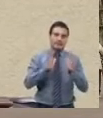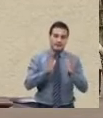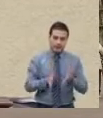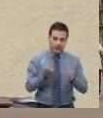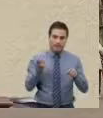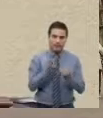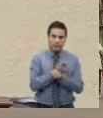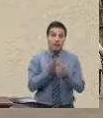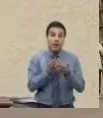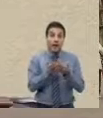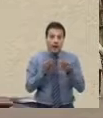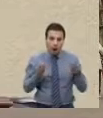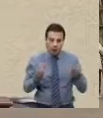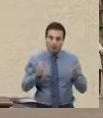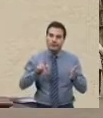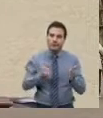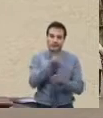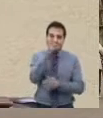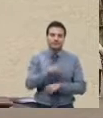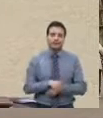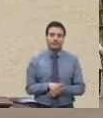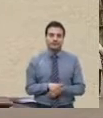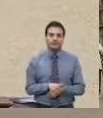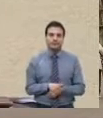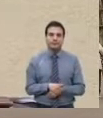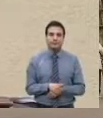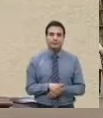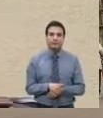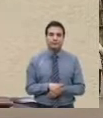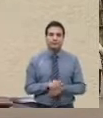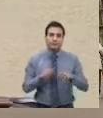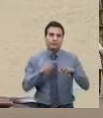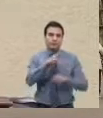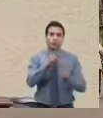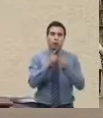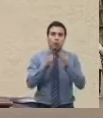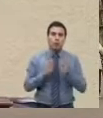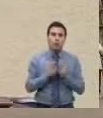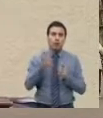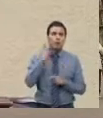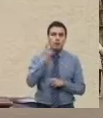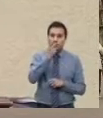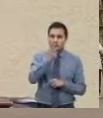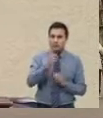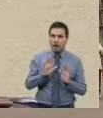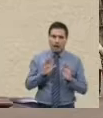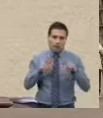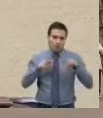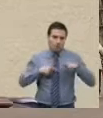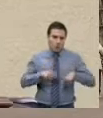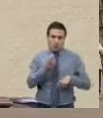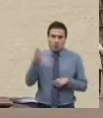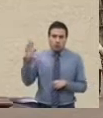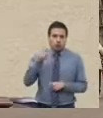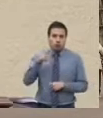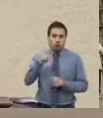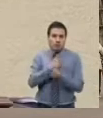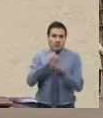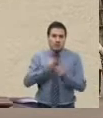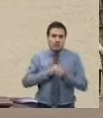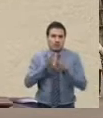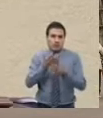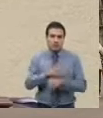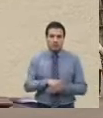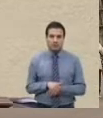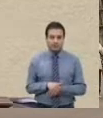repetirse ahora. Se habla de la libertad de expresión para tratar de justificar la conducta de estos más de